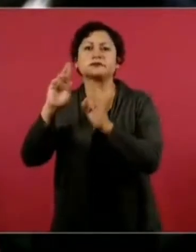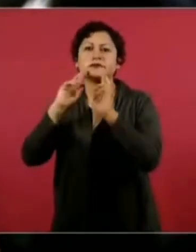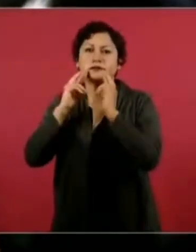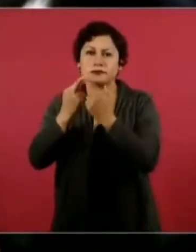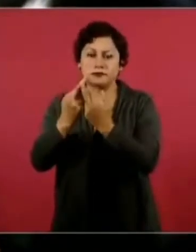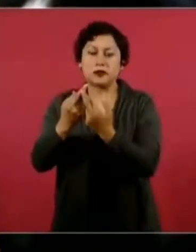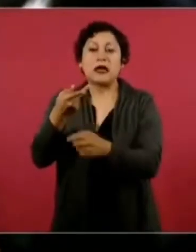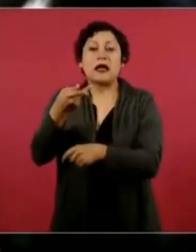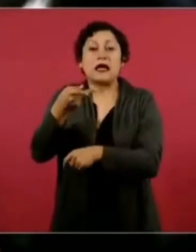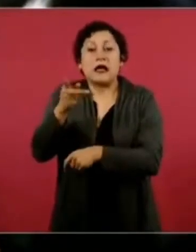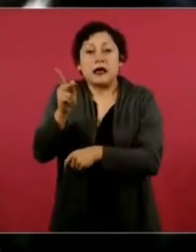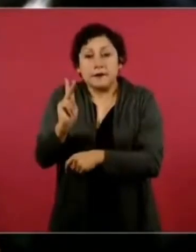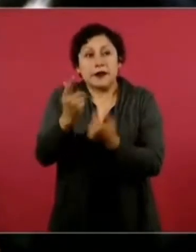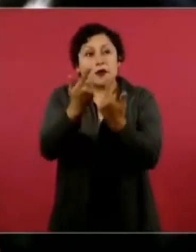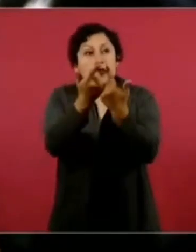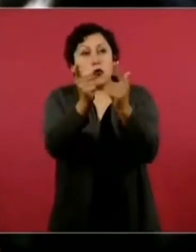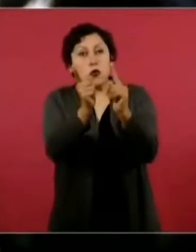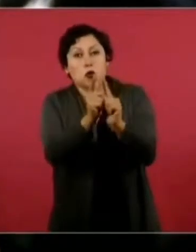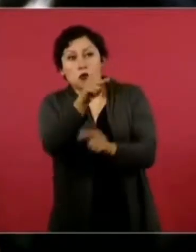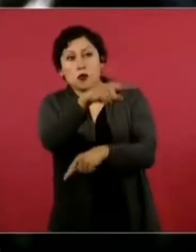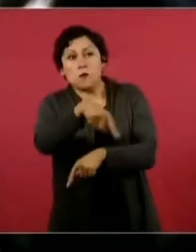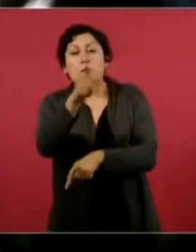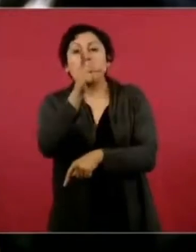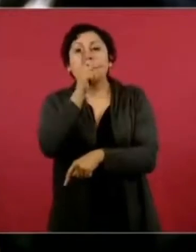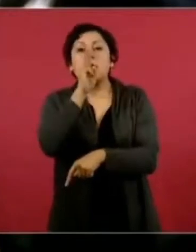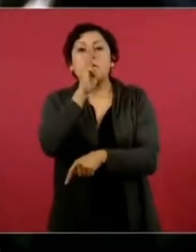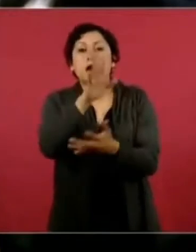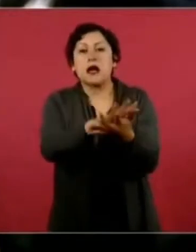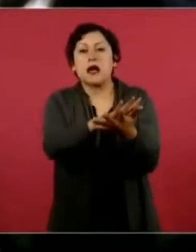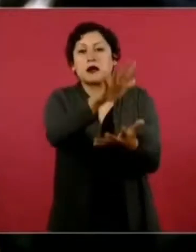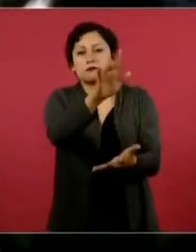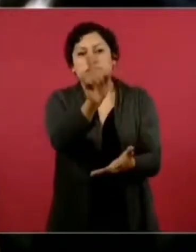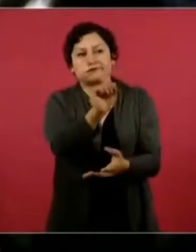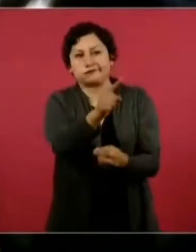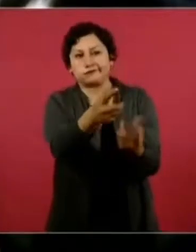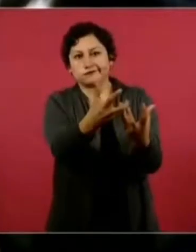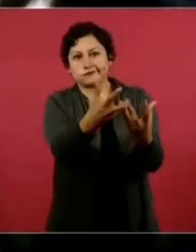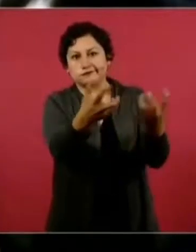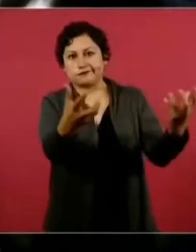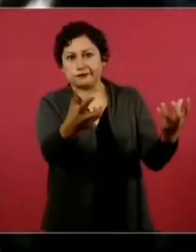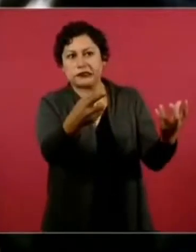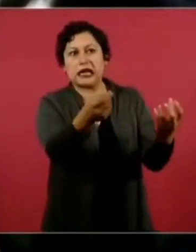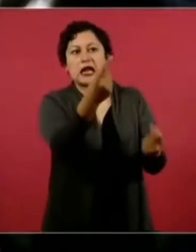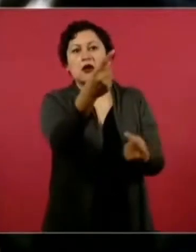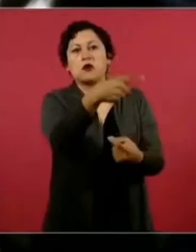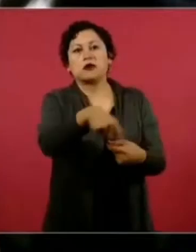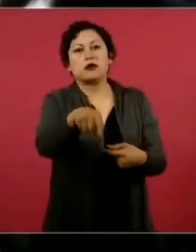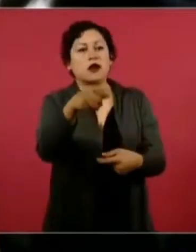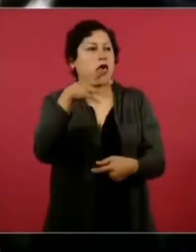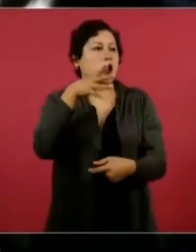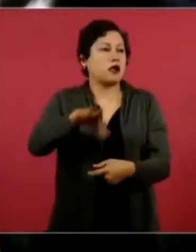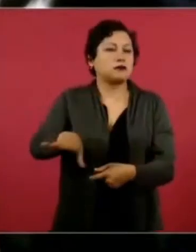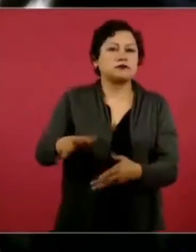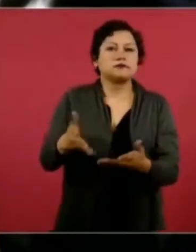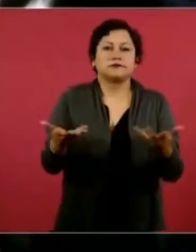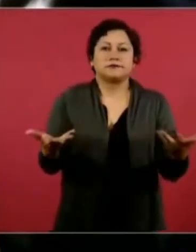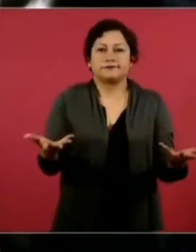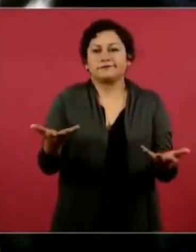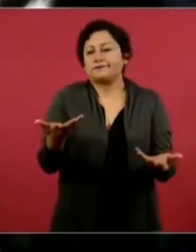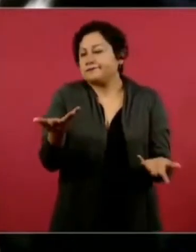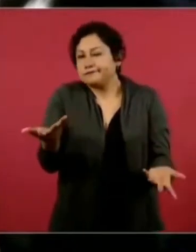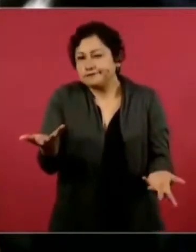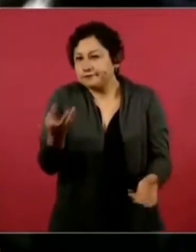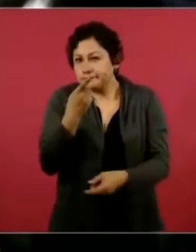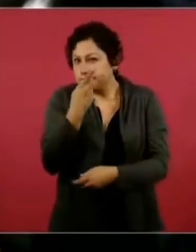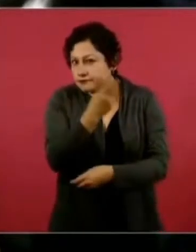de padres de familia, porque ha habido una división, están rechazando la diligencia como tal. ¿Qué decirles y realmente qué